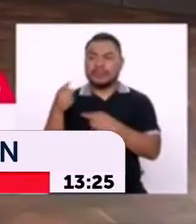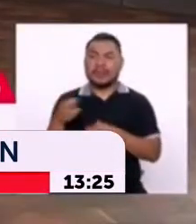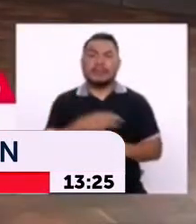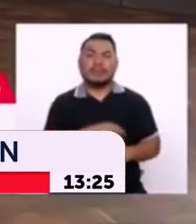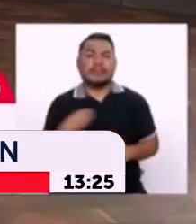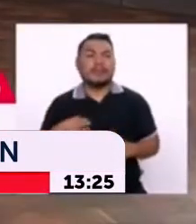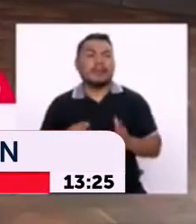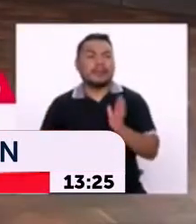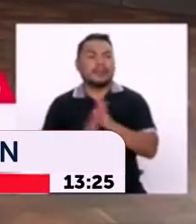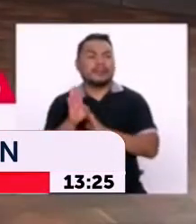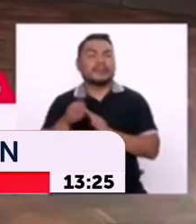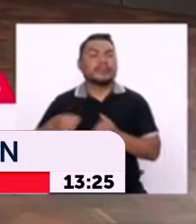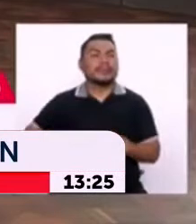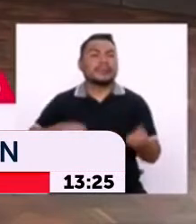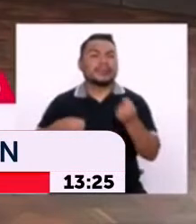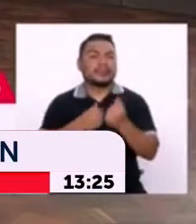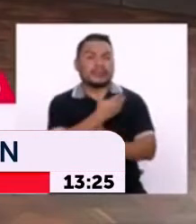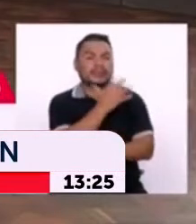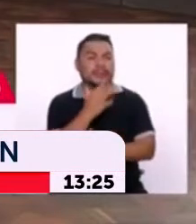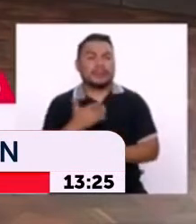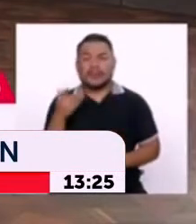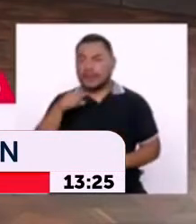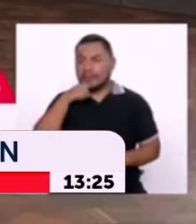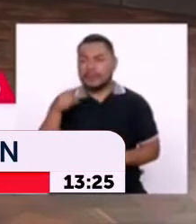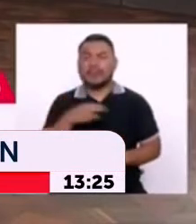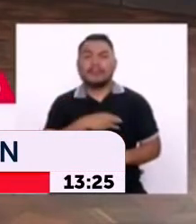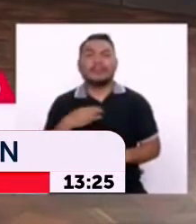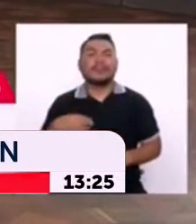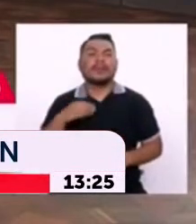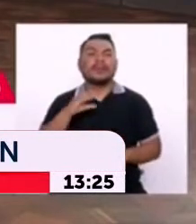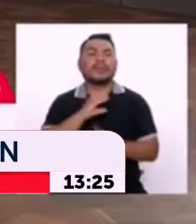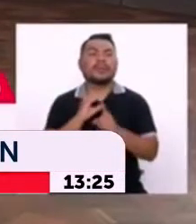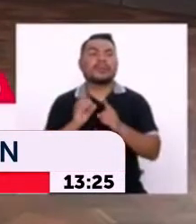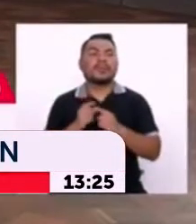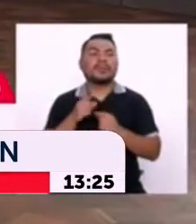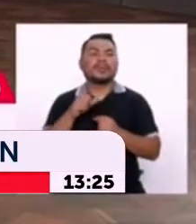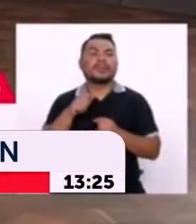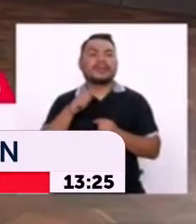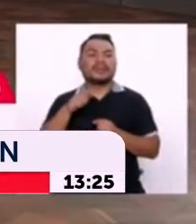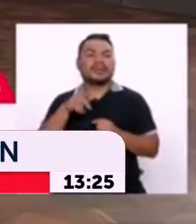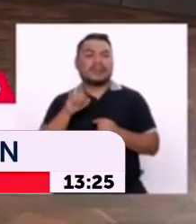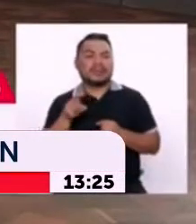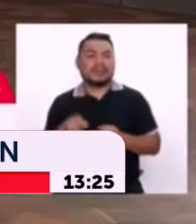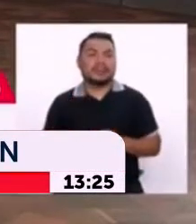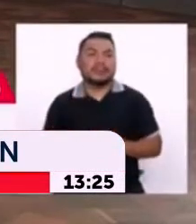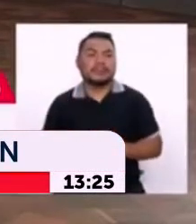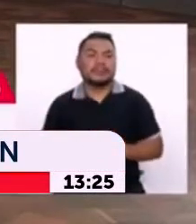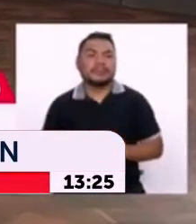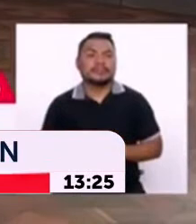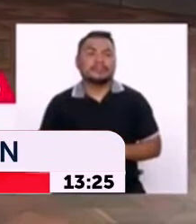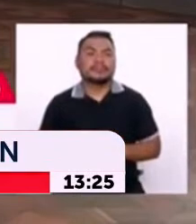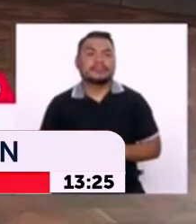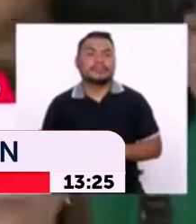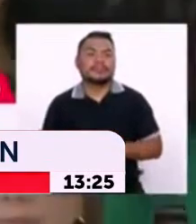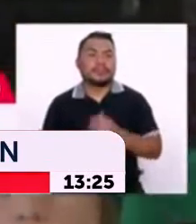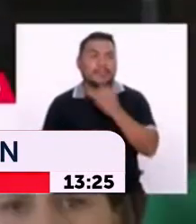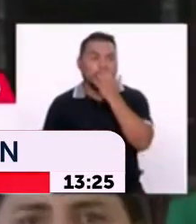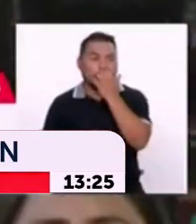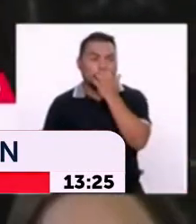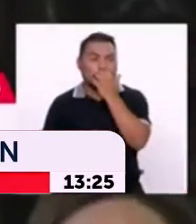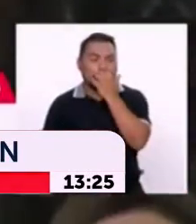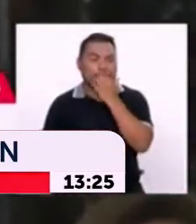representación del Ministerio de Desarrollo Agrario y Riego, la señora Ministra de Cultura, señora Leslie Urteaga Peña.